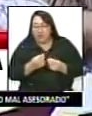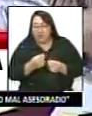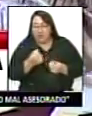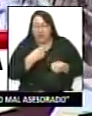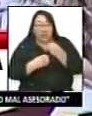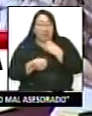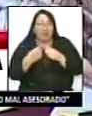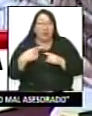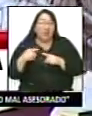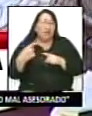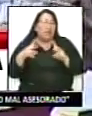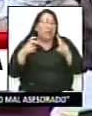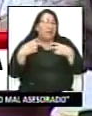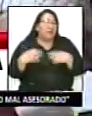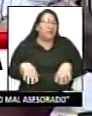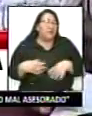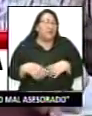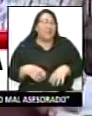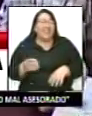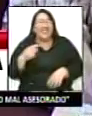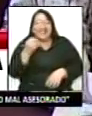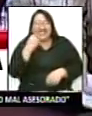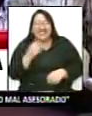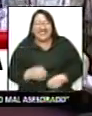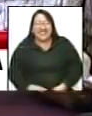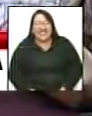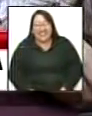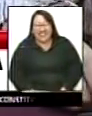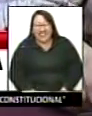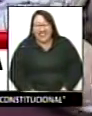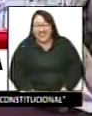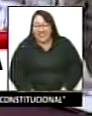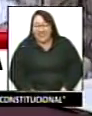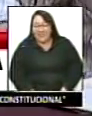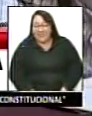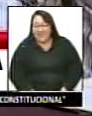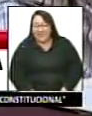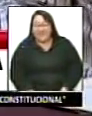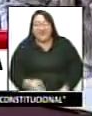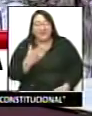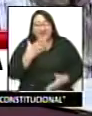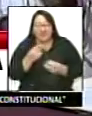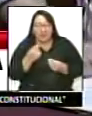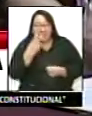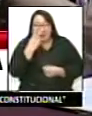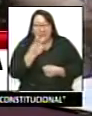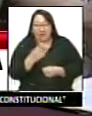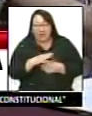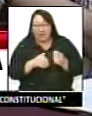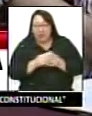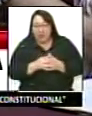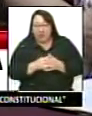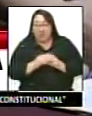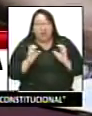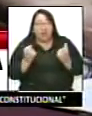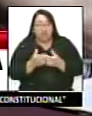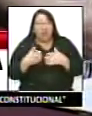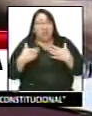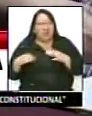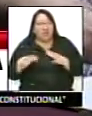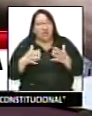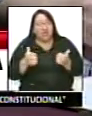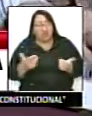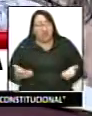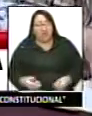gastronomía, ya viene la hora de almuerzo. Les agradezco mucho, además, para que vean que en el Parlamento también se pueden hacer cosas